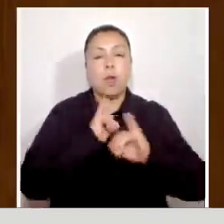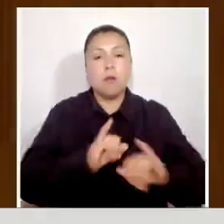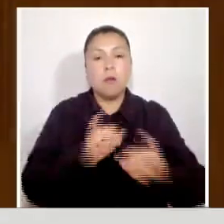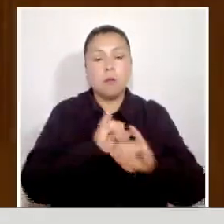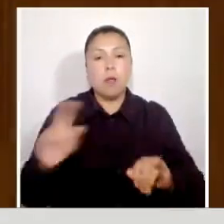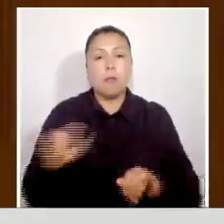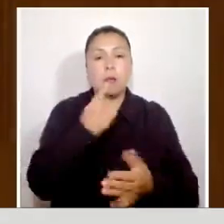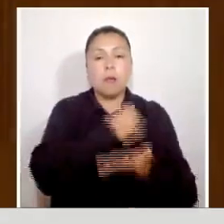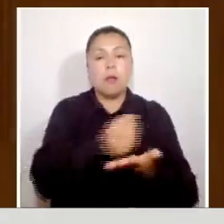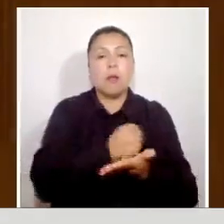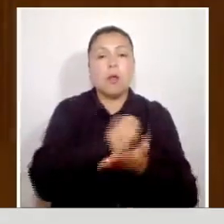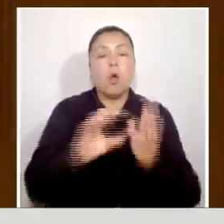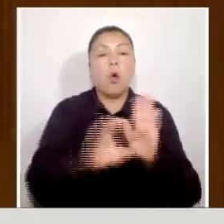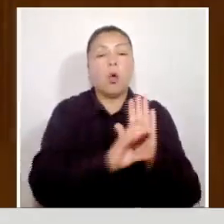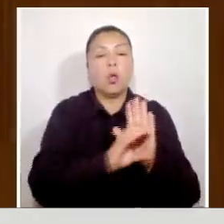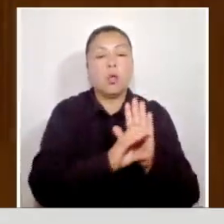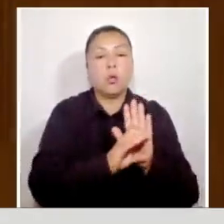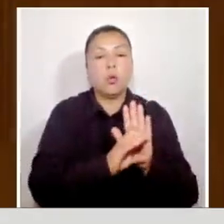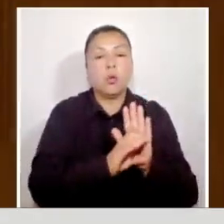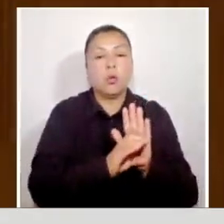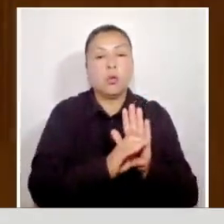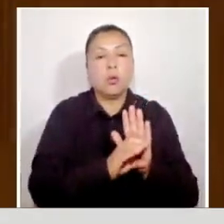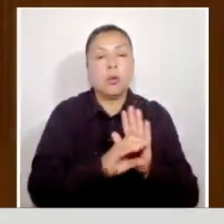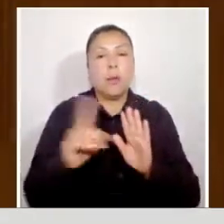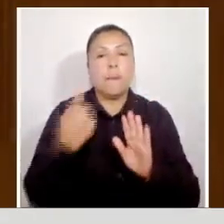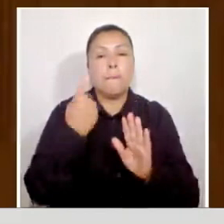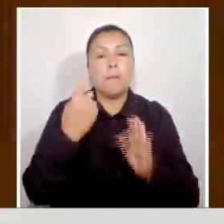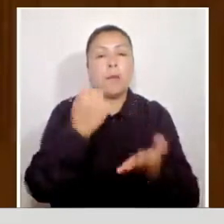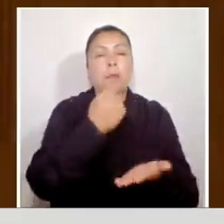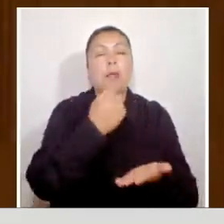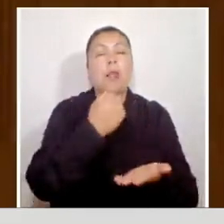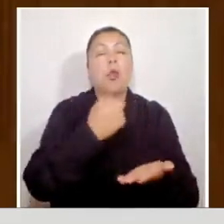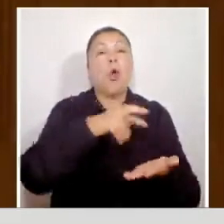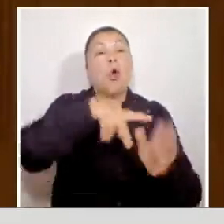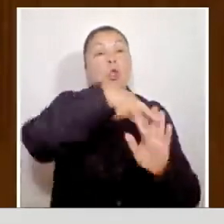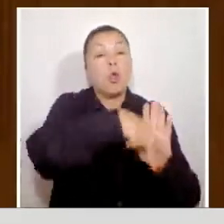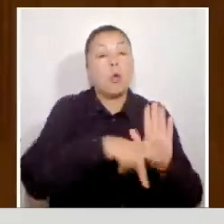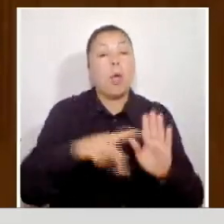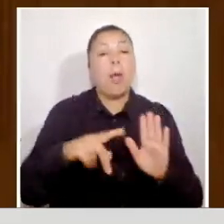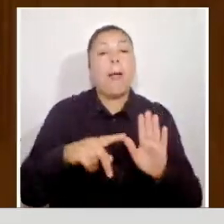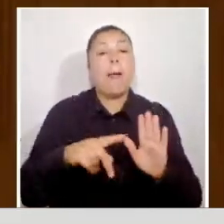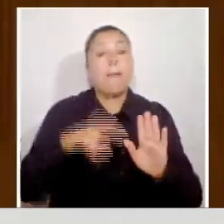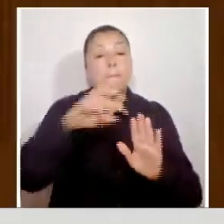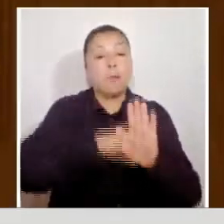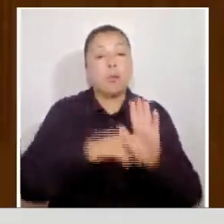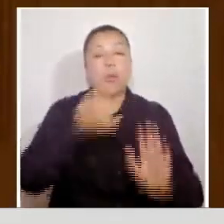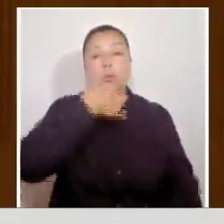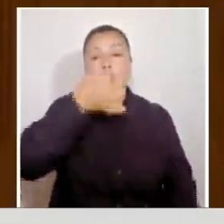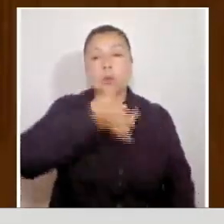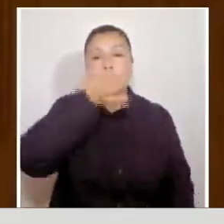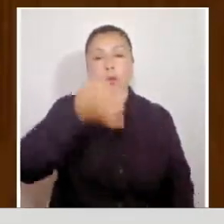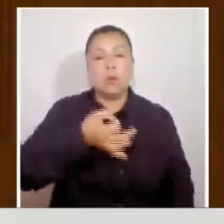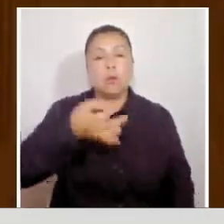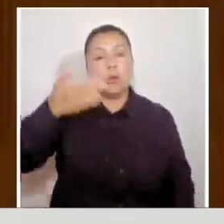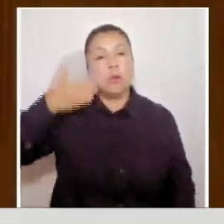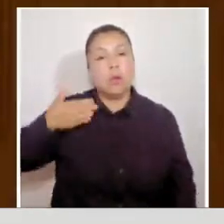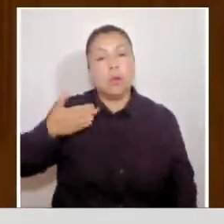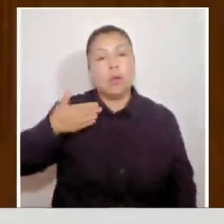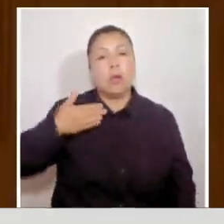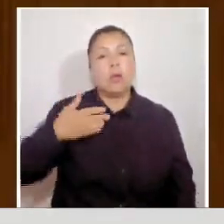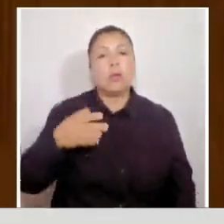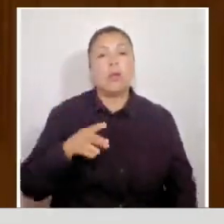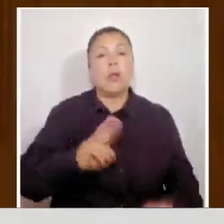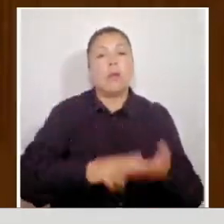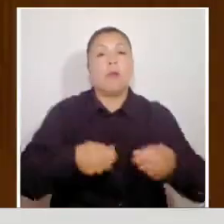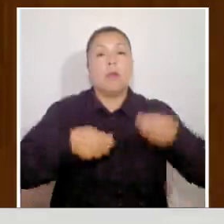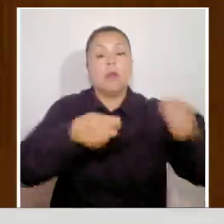trámite constitucional y primero reglamentario el proyecto antes señalado iniciado en moción parlamentaria de los